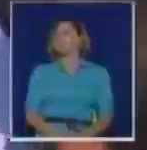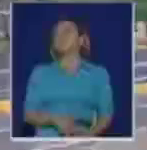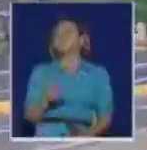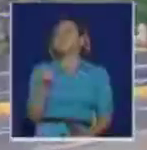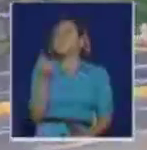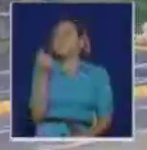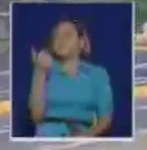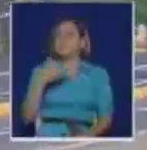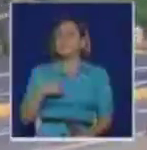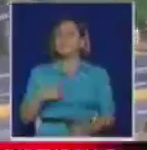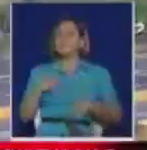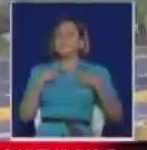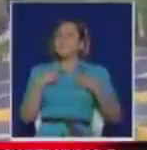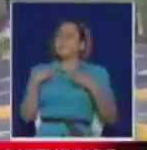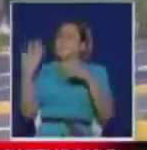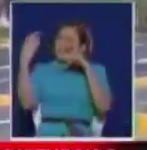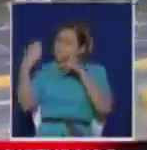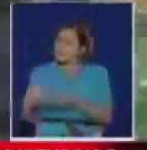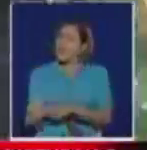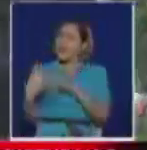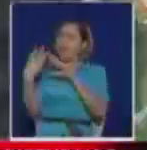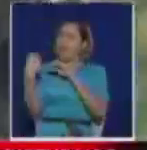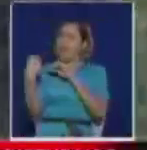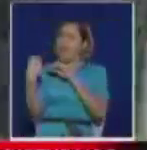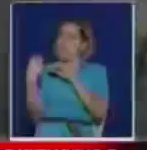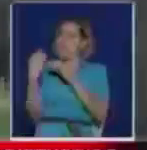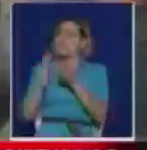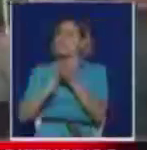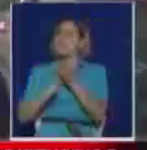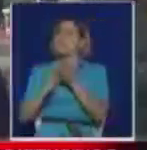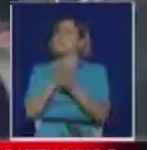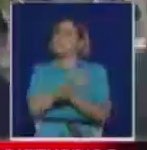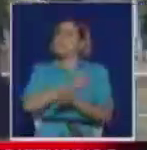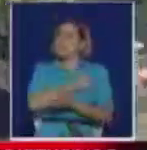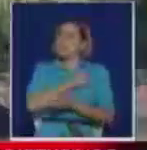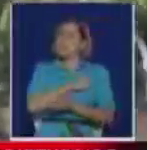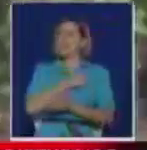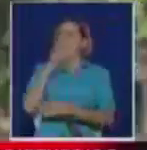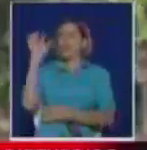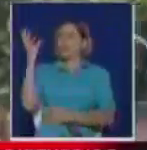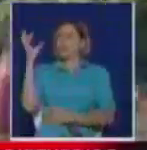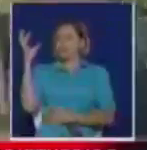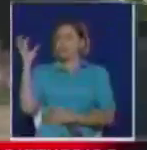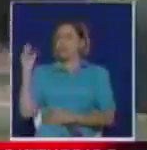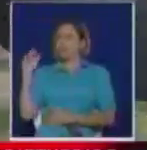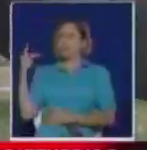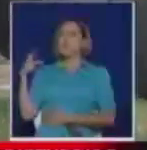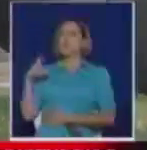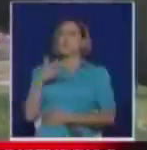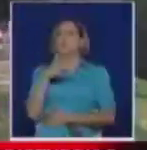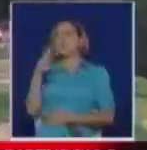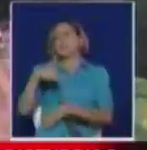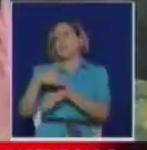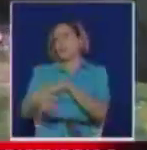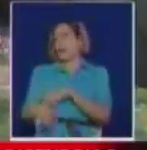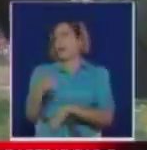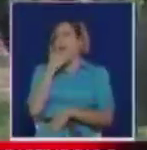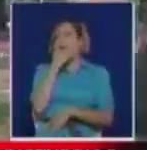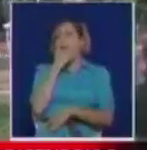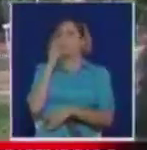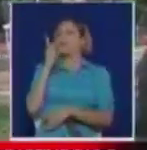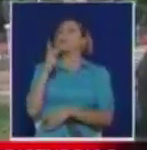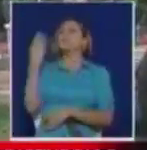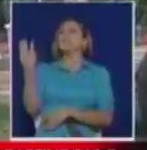Por un momento se intentó dialogar en medio de los enfrentamientos. Ya salieron ya las ambulancias para acá, okay. Pero tardíamente atienda, llegaron, porque atienda. Ya sacamos a